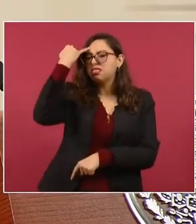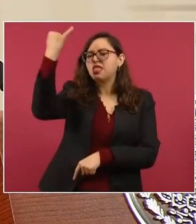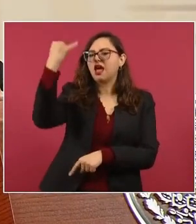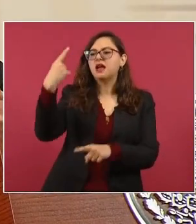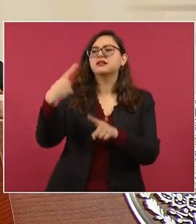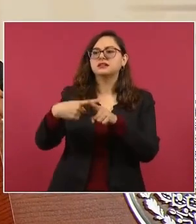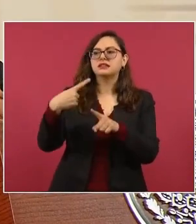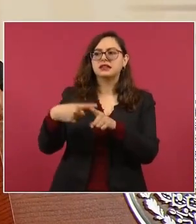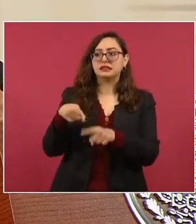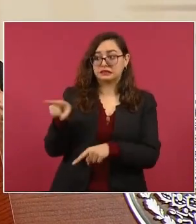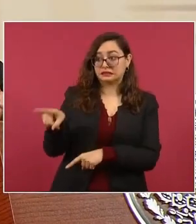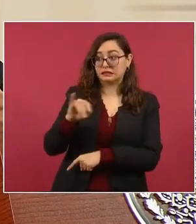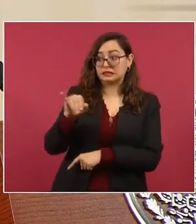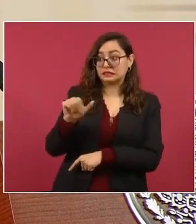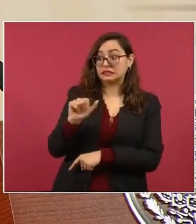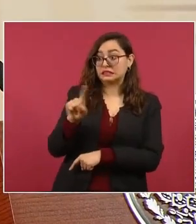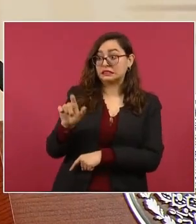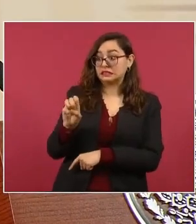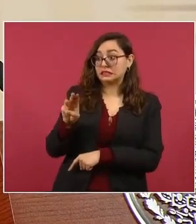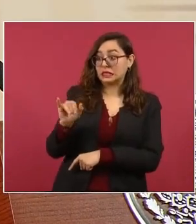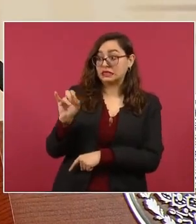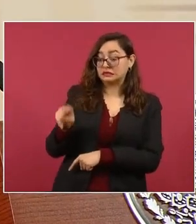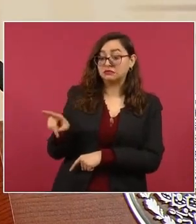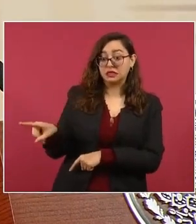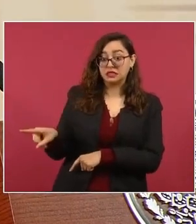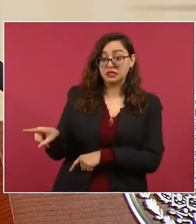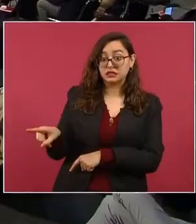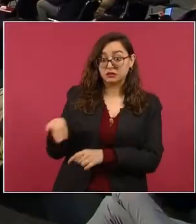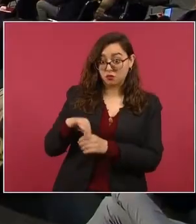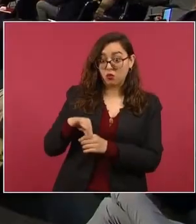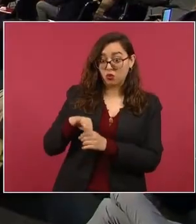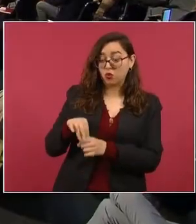era nada más Yasmín y dos los que habían votado. No,